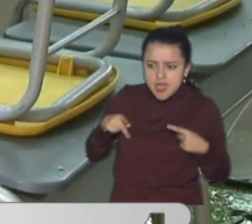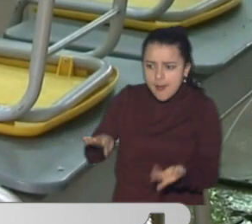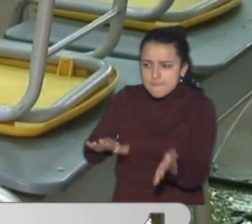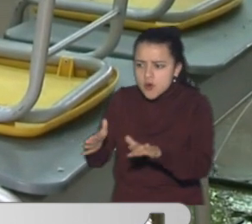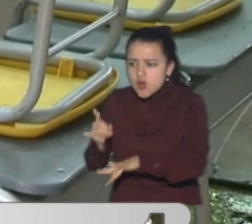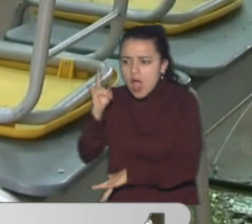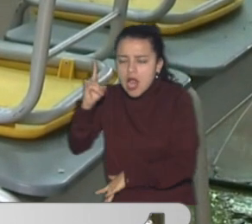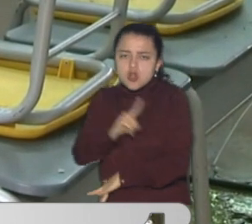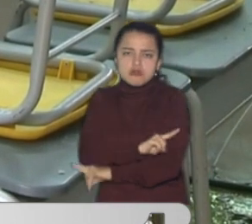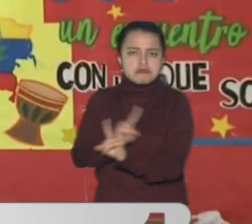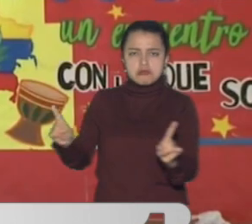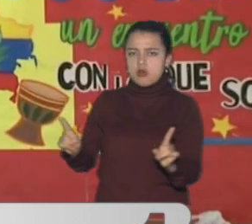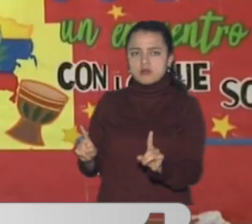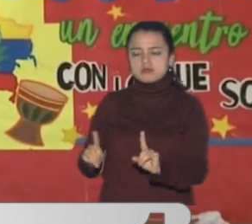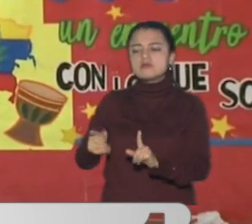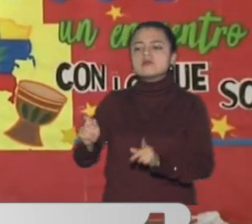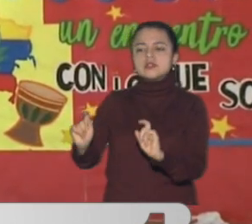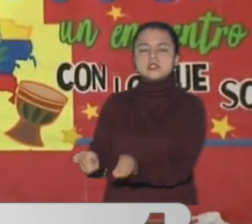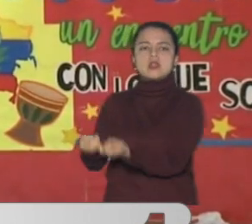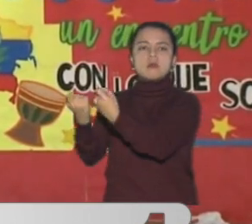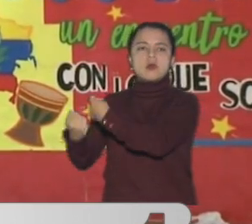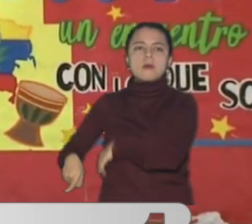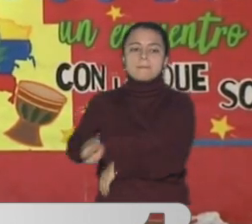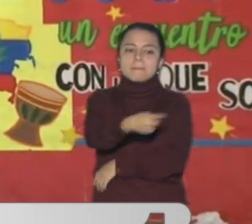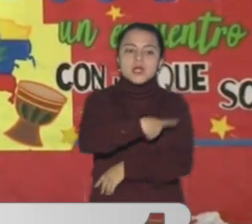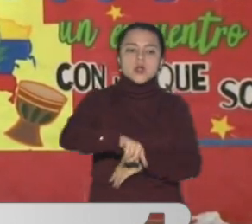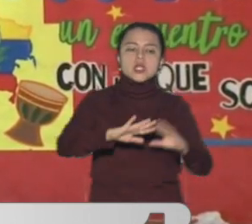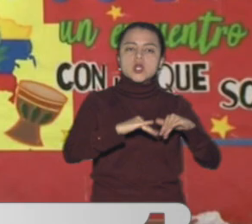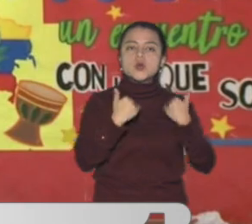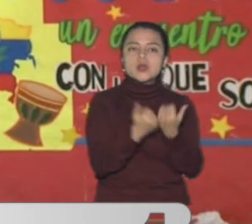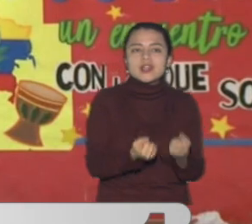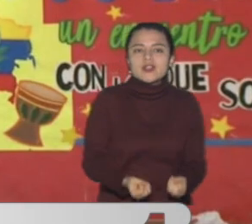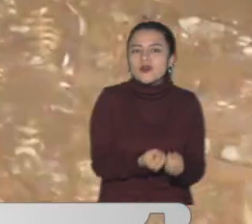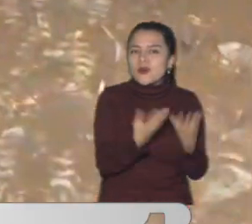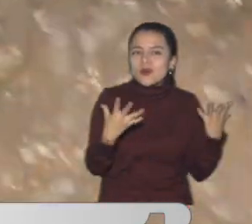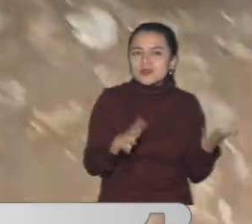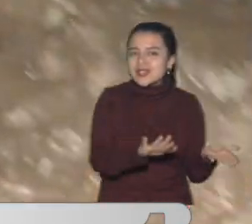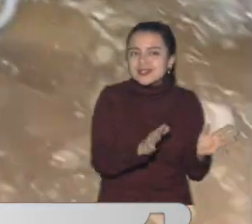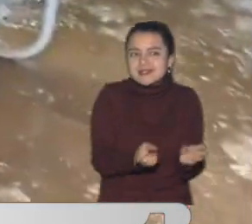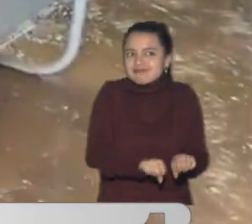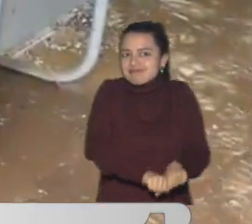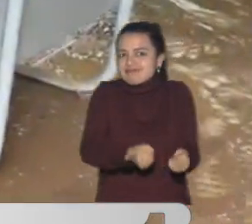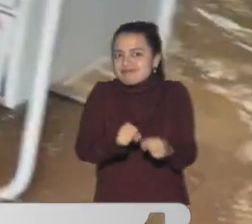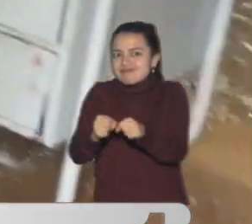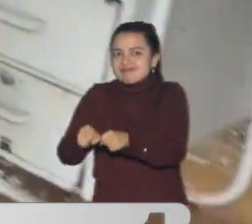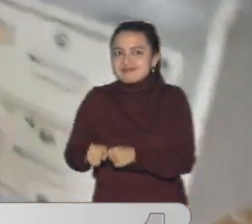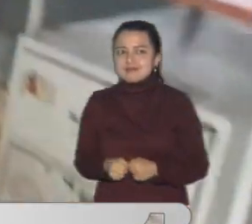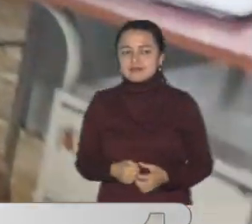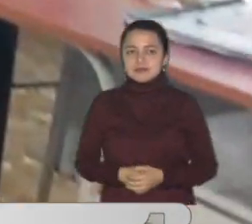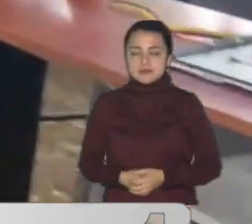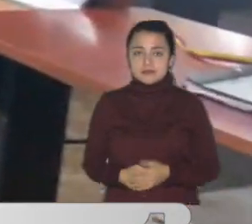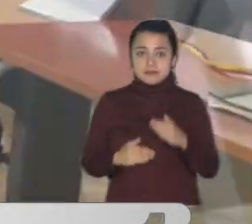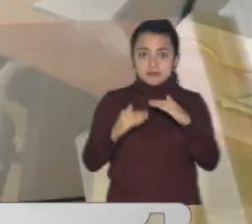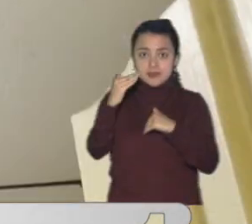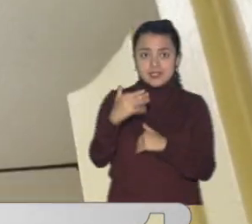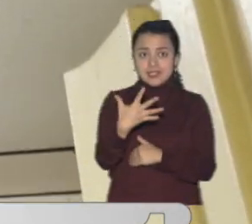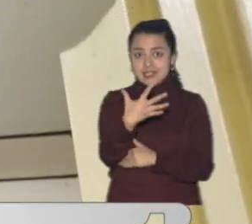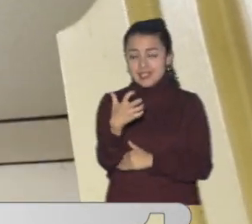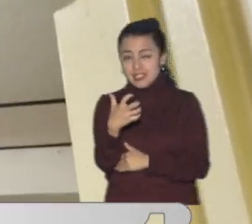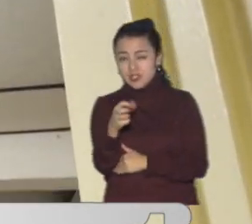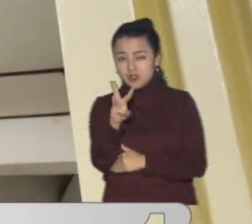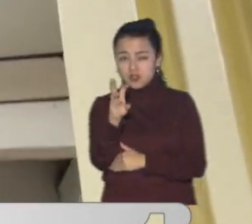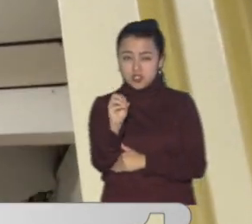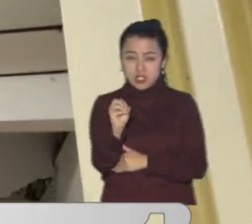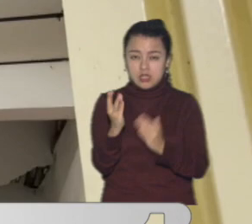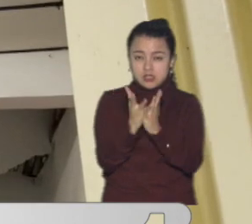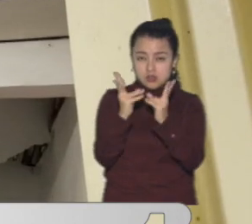vida de alguna persona aquí porque es una institución educativa, pero sí muchas pérdidas materiales. Más de 580 alumnos de grado sexto, séptimo,